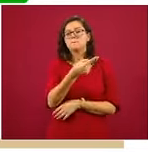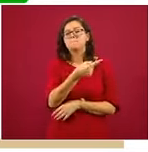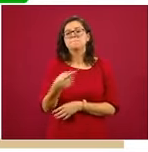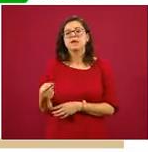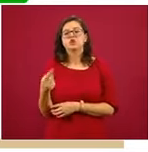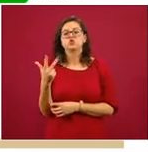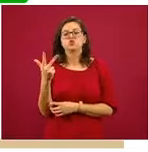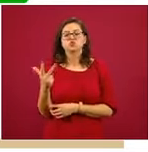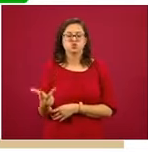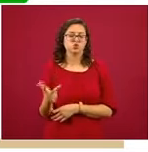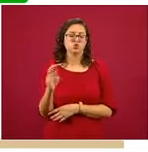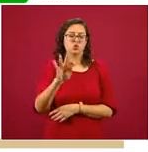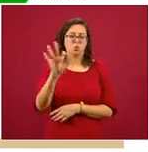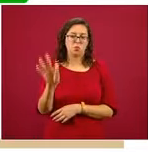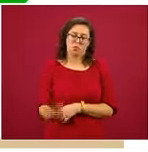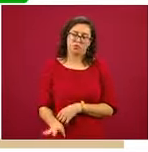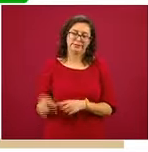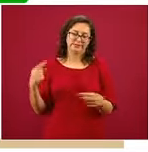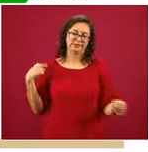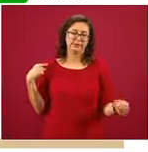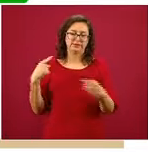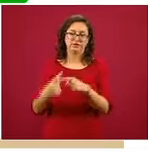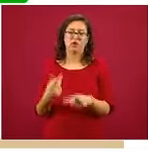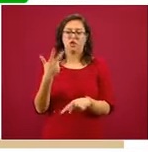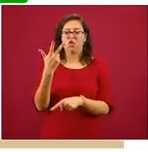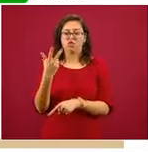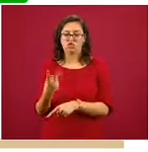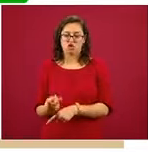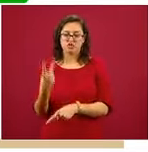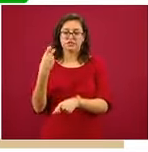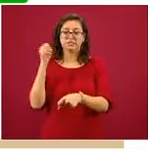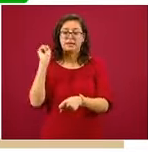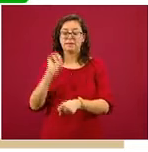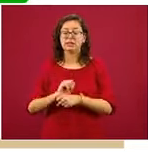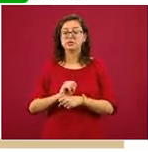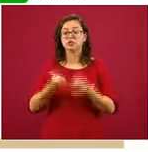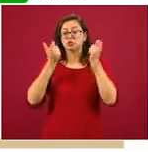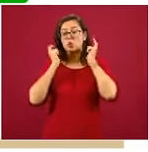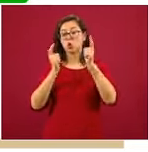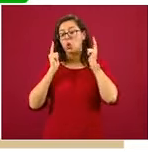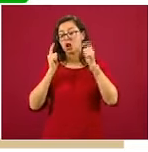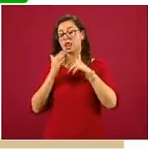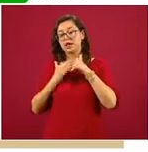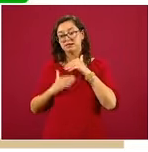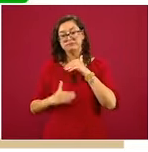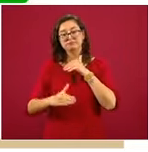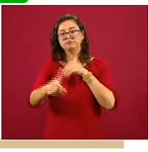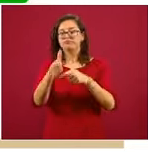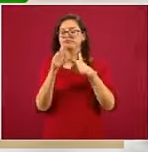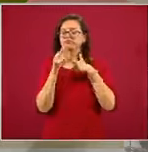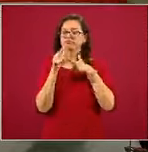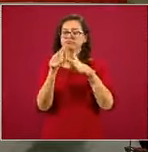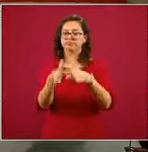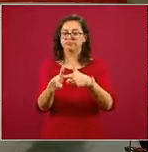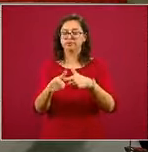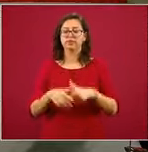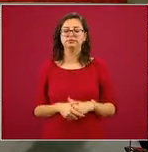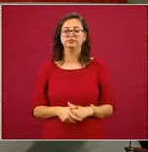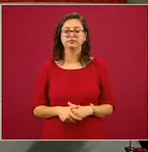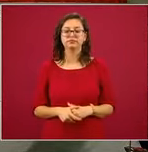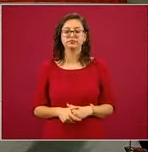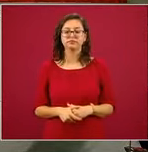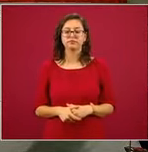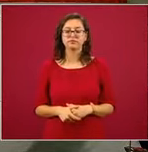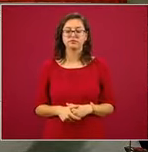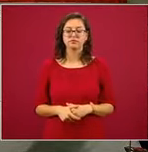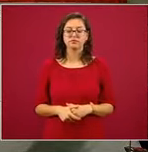descenso de comparativo de las últimas 2 semanas. Esperemos que esto continúe con esta tendencia. De hecho, cuando vemos